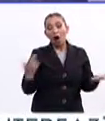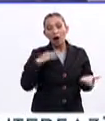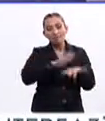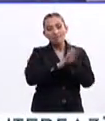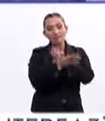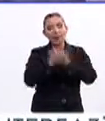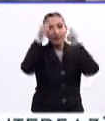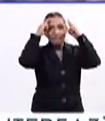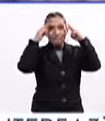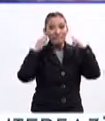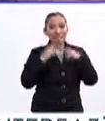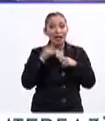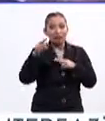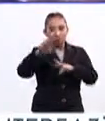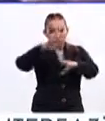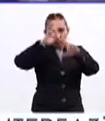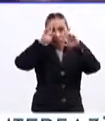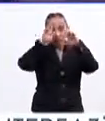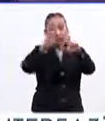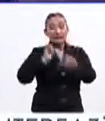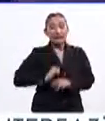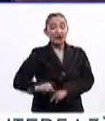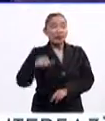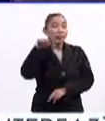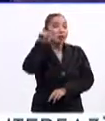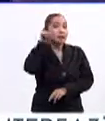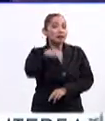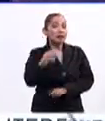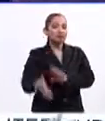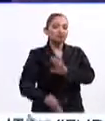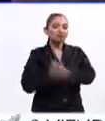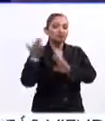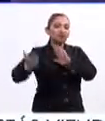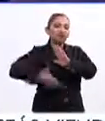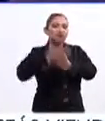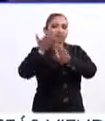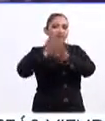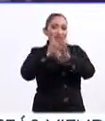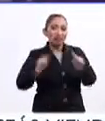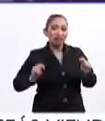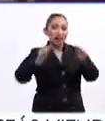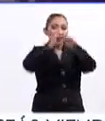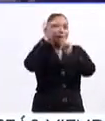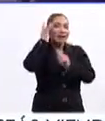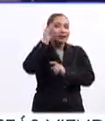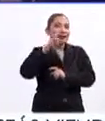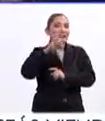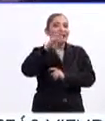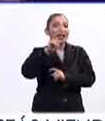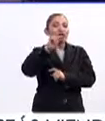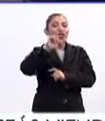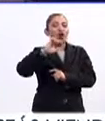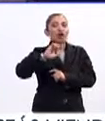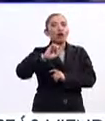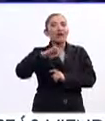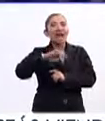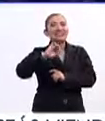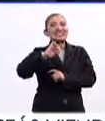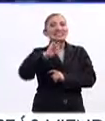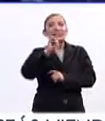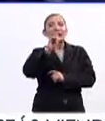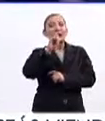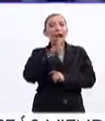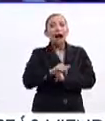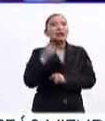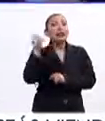de la Virgen María y en su honor, en el siglo XVI, comenzó la construcción del templo de Santa María Tonantzintla, que